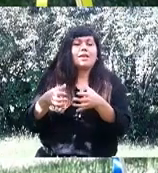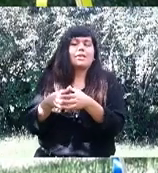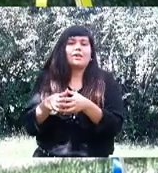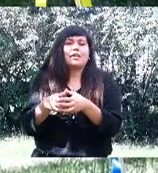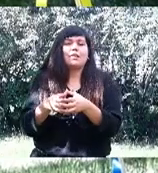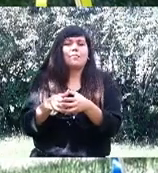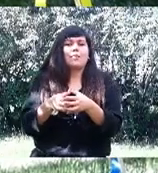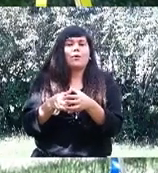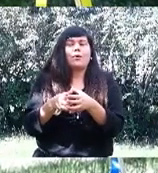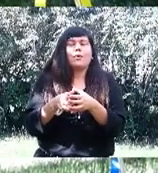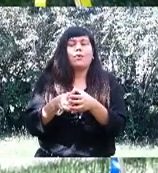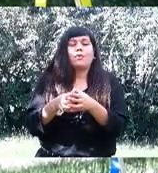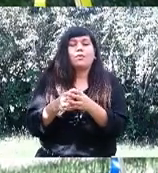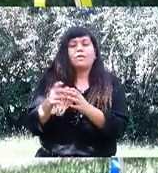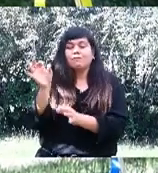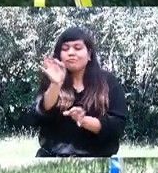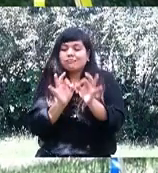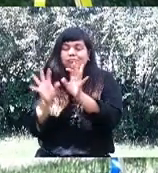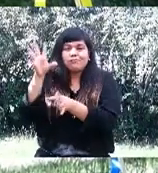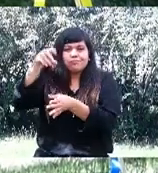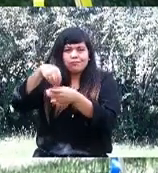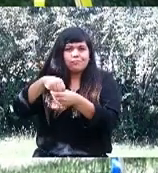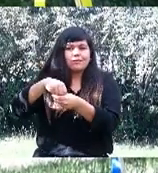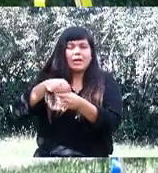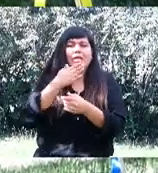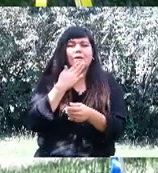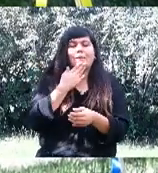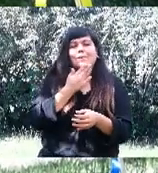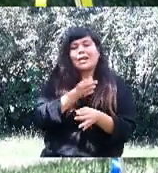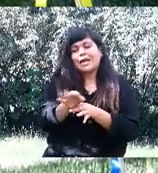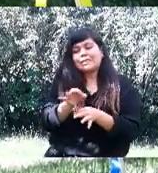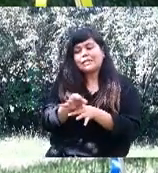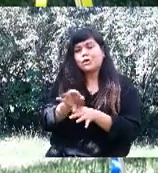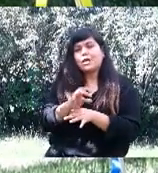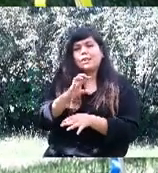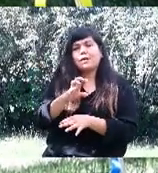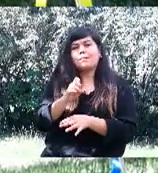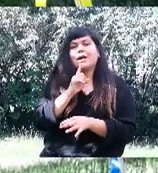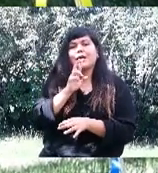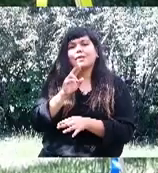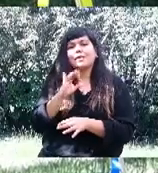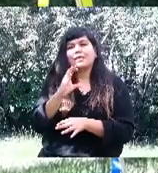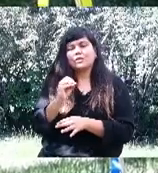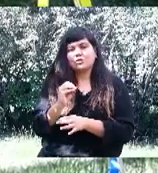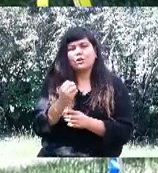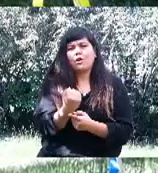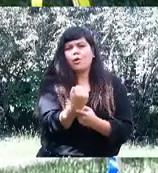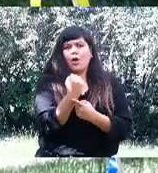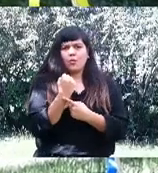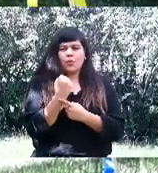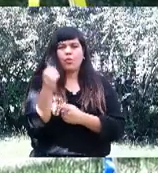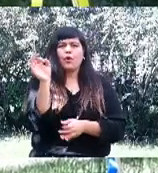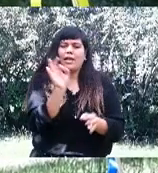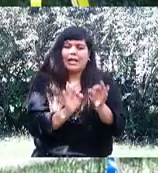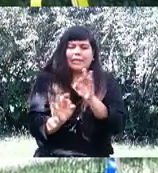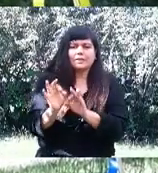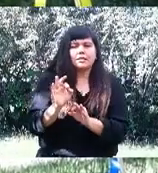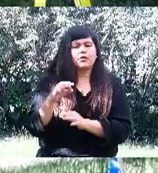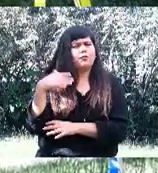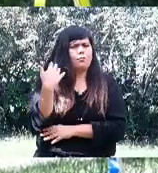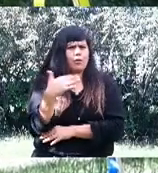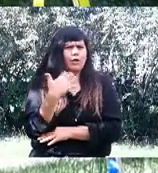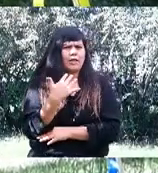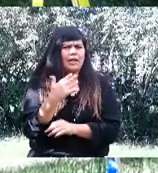de de diseño interno y también con eh la asesoría de Patricio Arellano que también nos estuvo ayudando en el diseño y fue clave en la